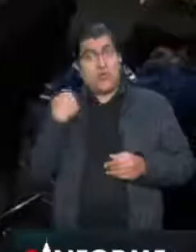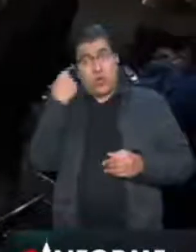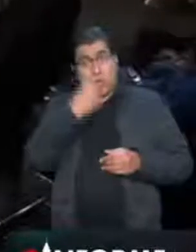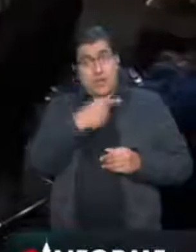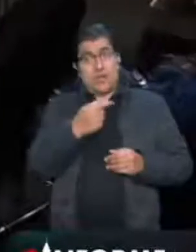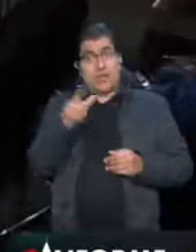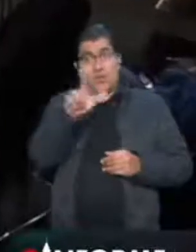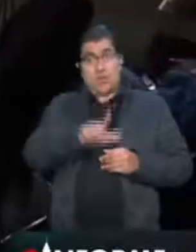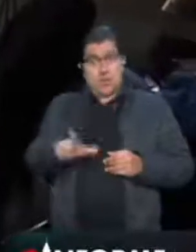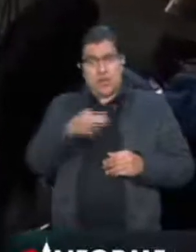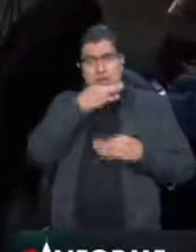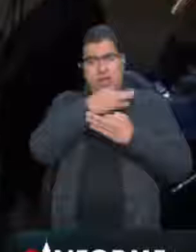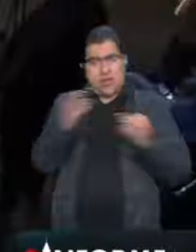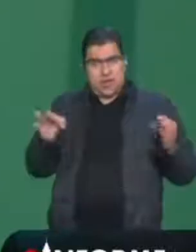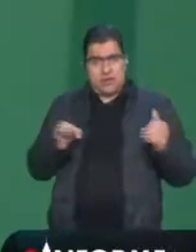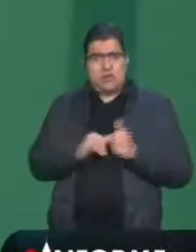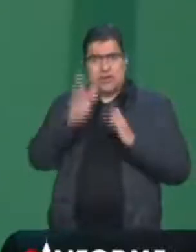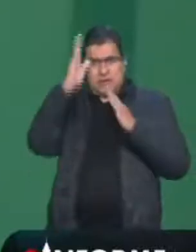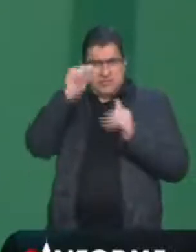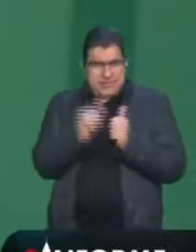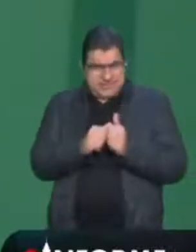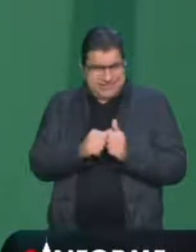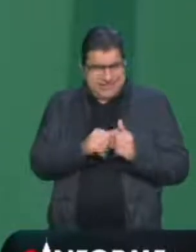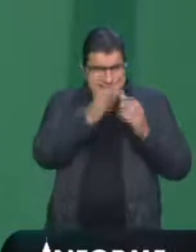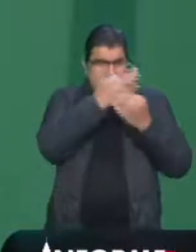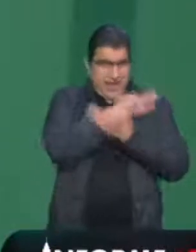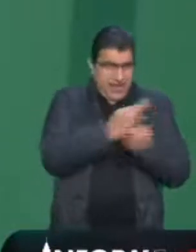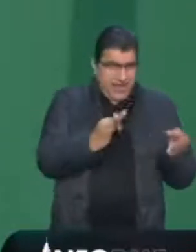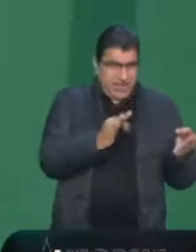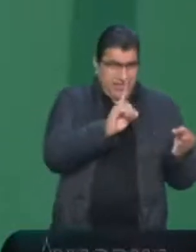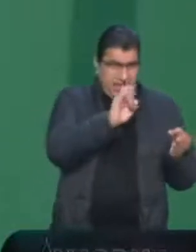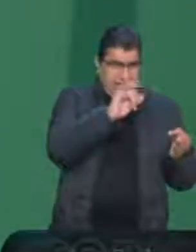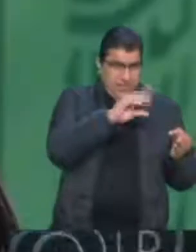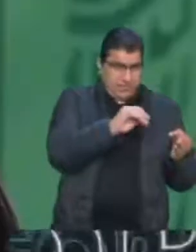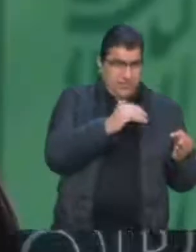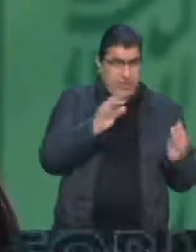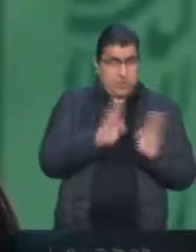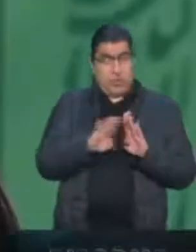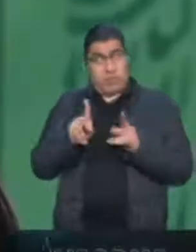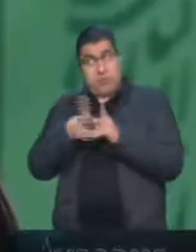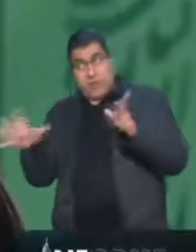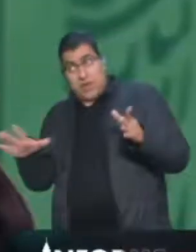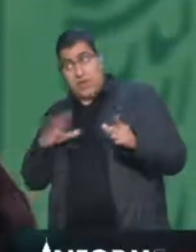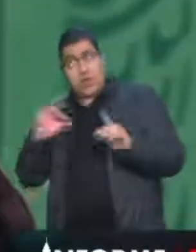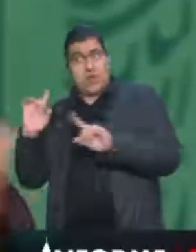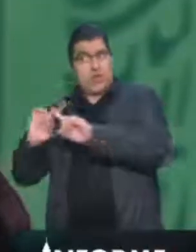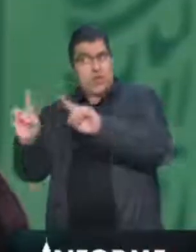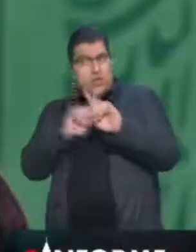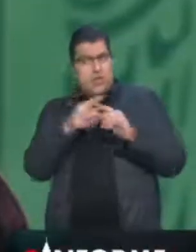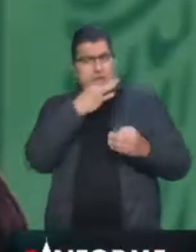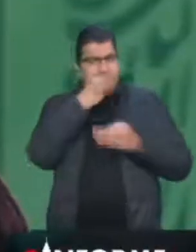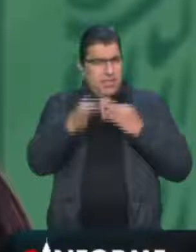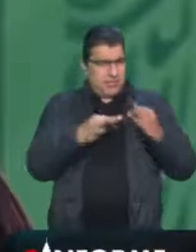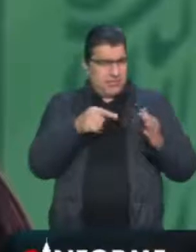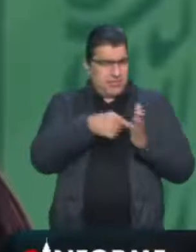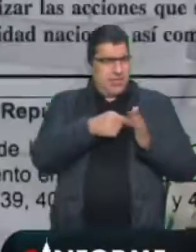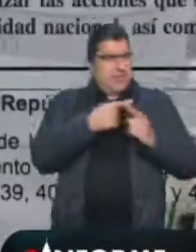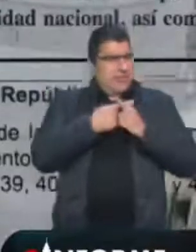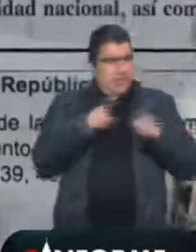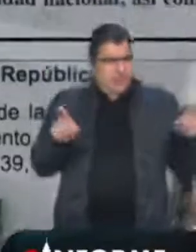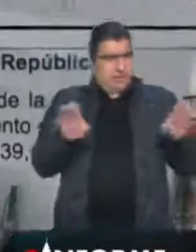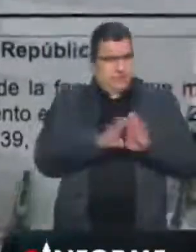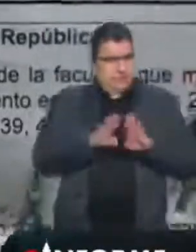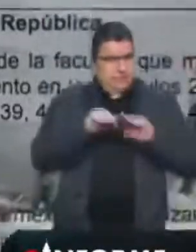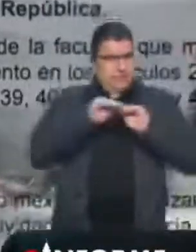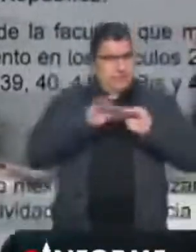argumentación. Explicó que el acuerdo distaba de ser un decreto como hasta hoy la prensa y algunos personajes políticos lo han citado. La distinción tiene un impacto en cuanto